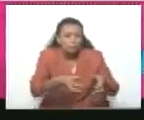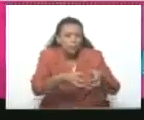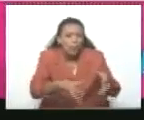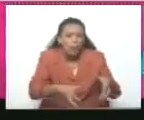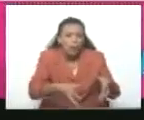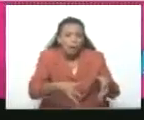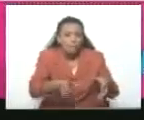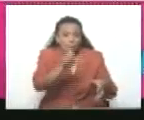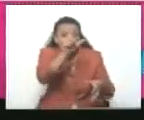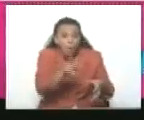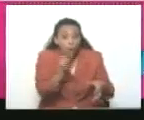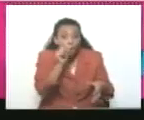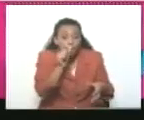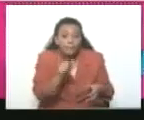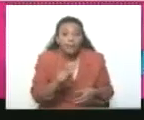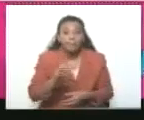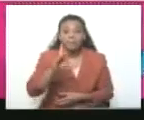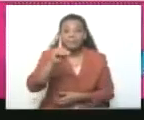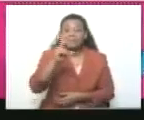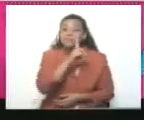Pedro Rafael Tellechea.